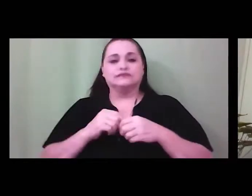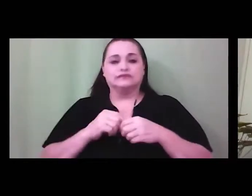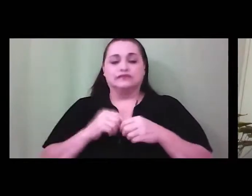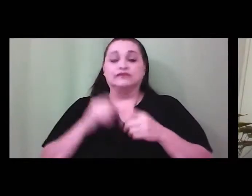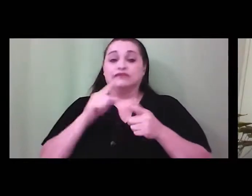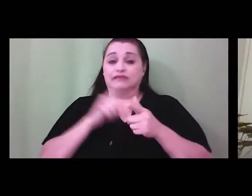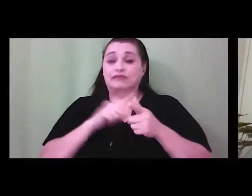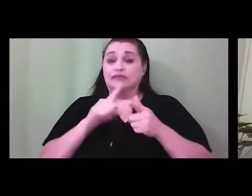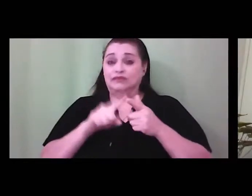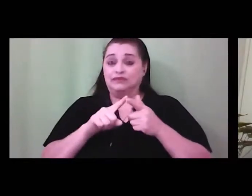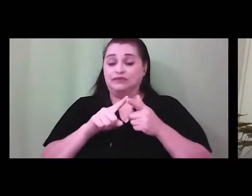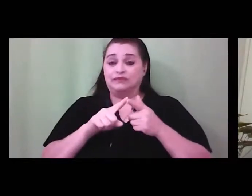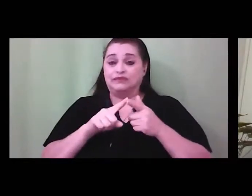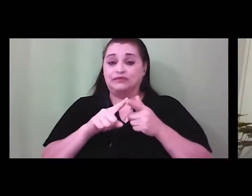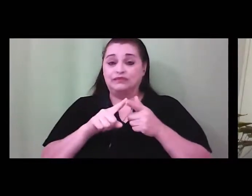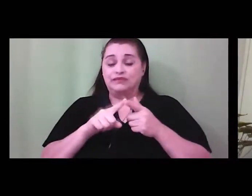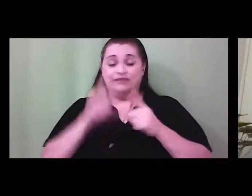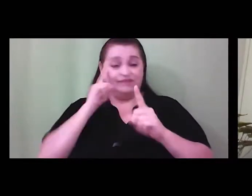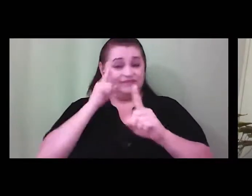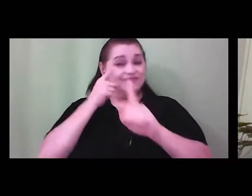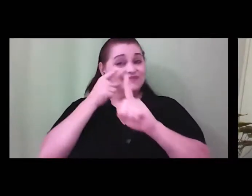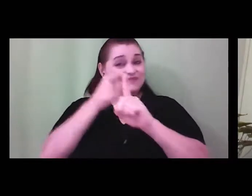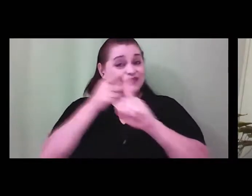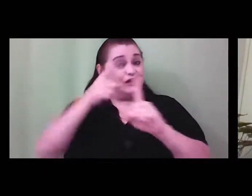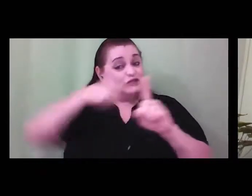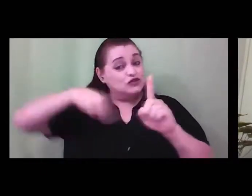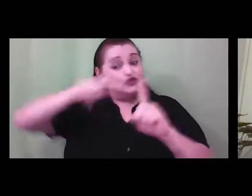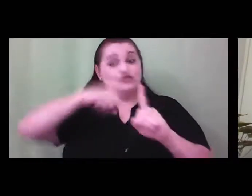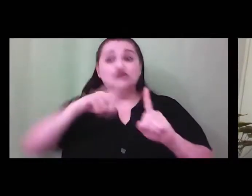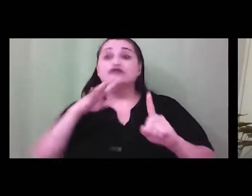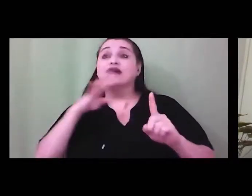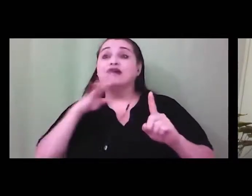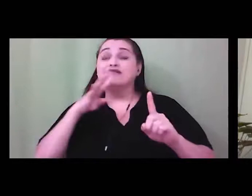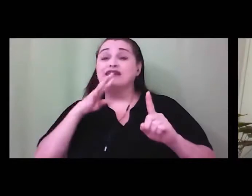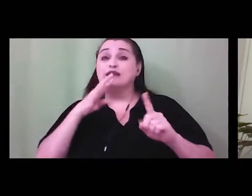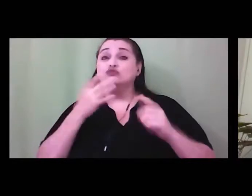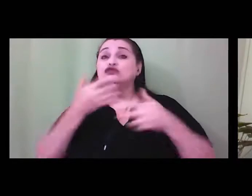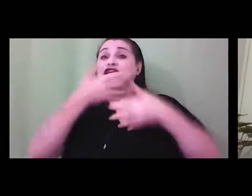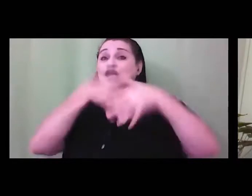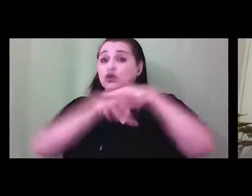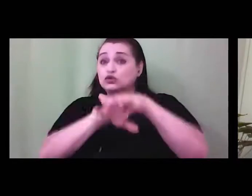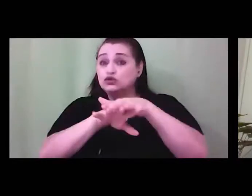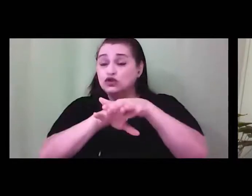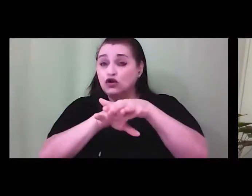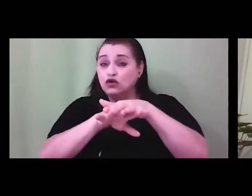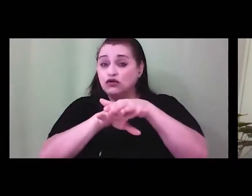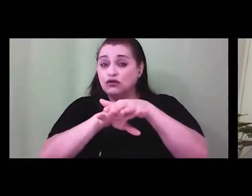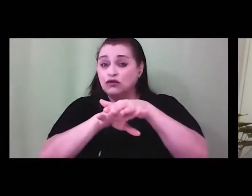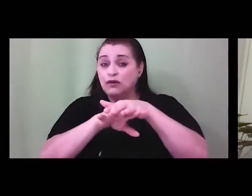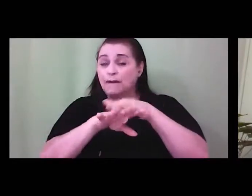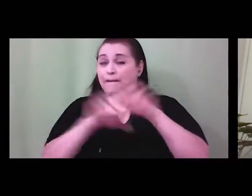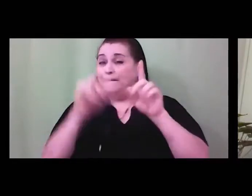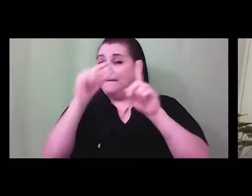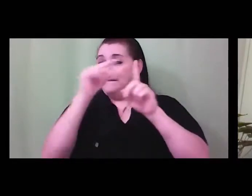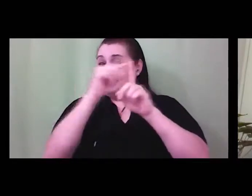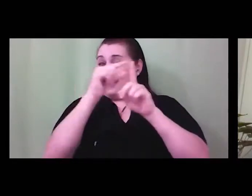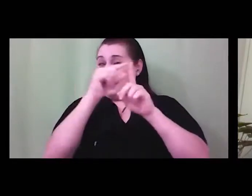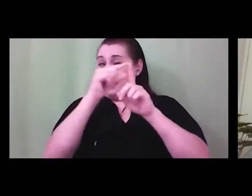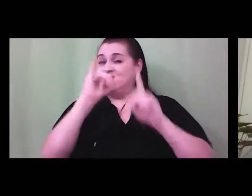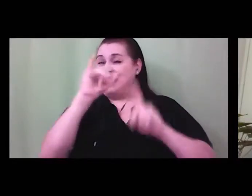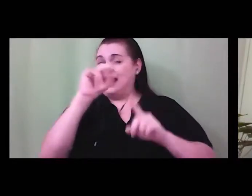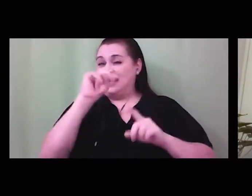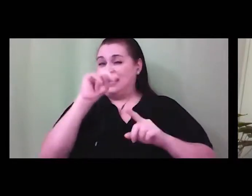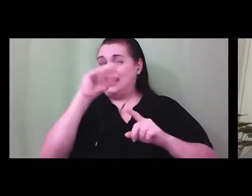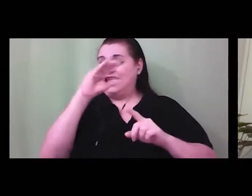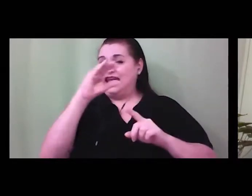Entonces, en ese sentido, cuando nosotros hablamos de inclusión, que es esa palabra mágica que